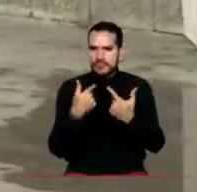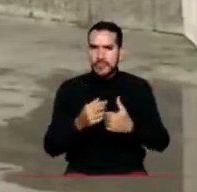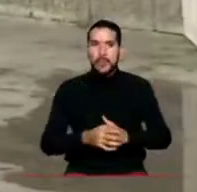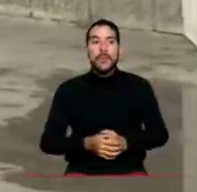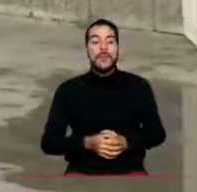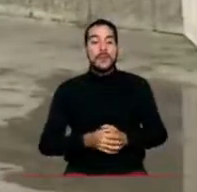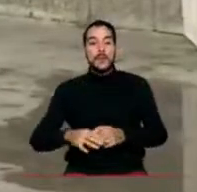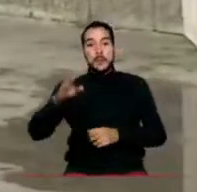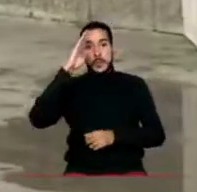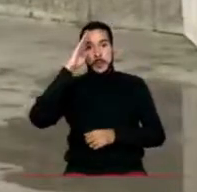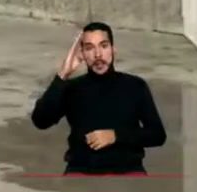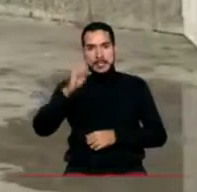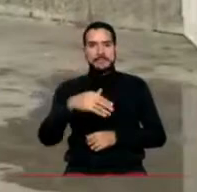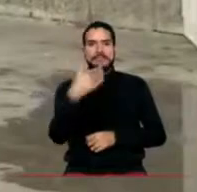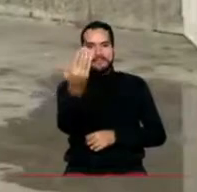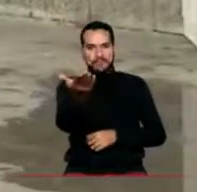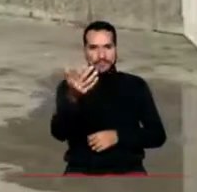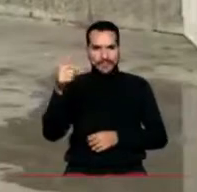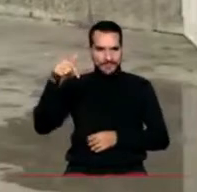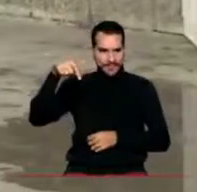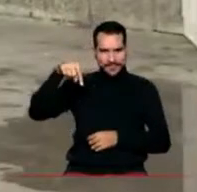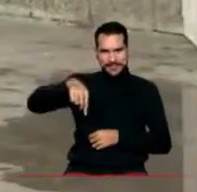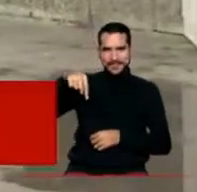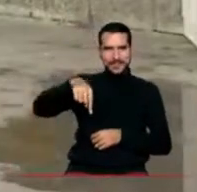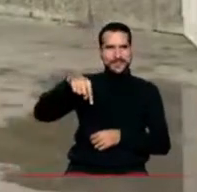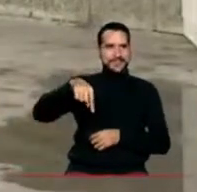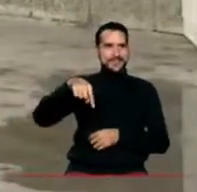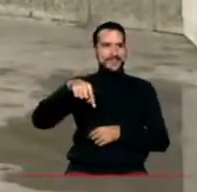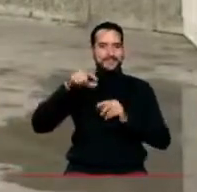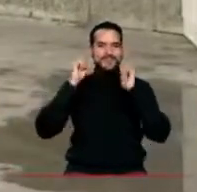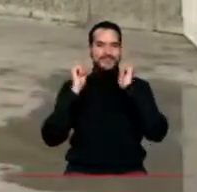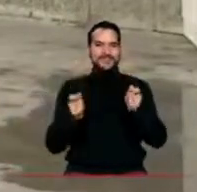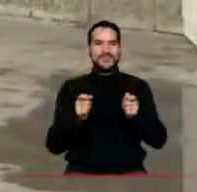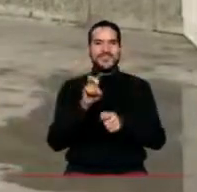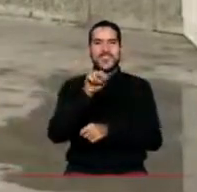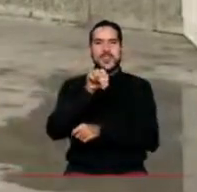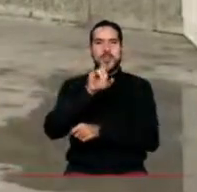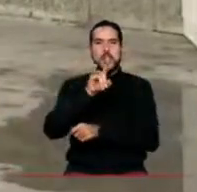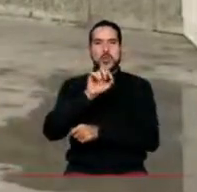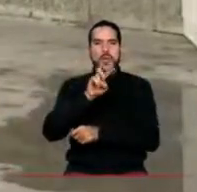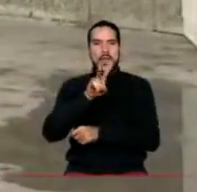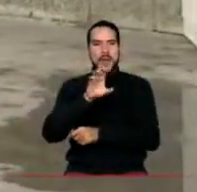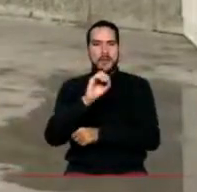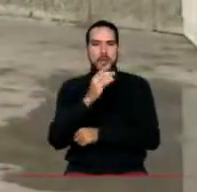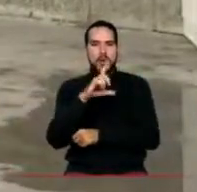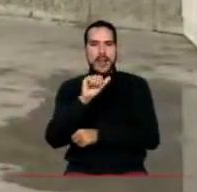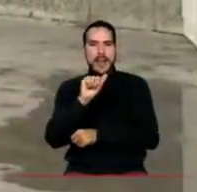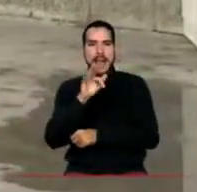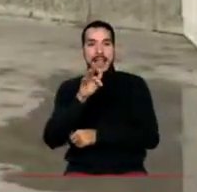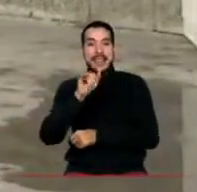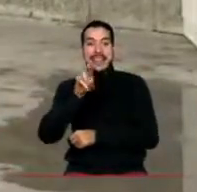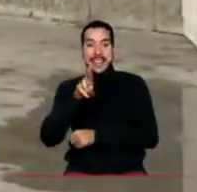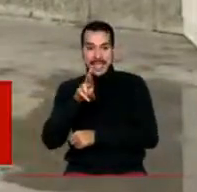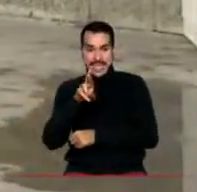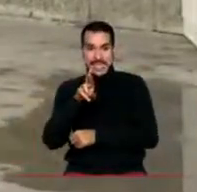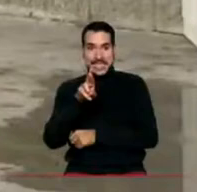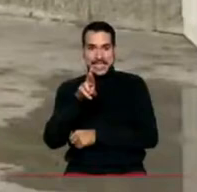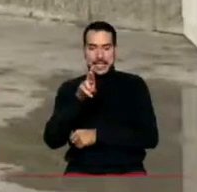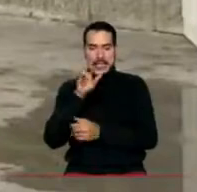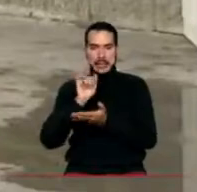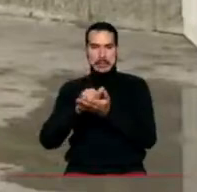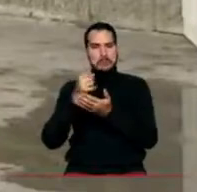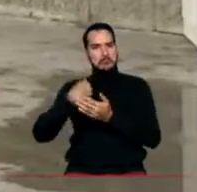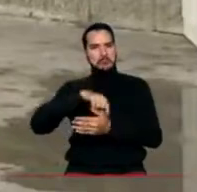Hola, pues aquí en la Ciudadela, en Nuevo Latir, acabamos de darnos ahí un chapuzoncito. Entramos